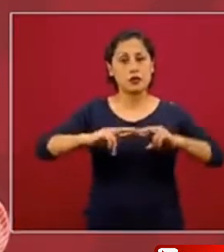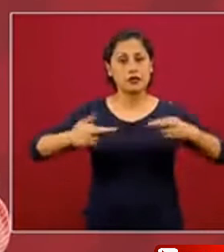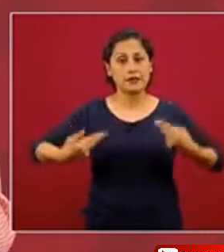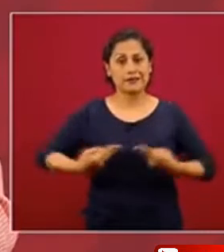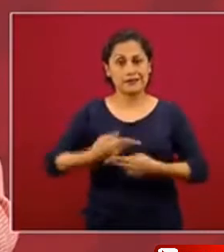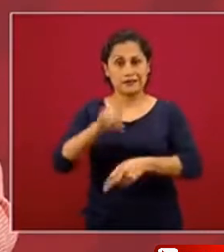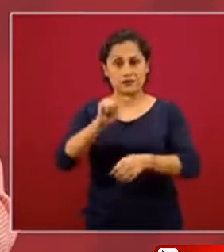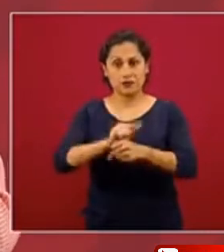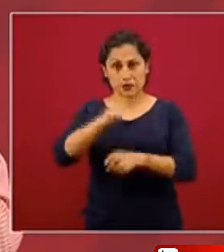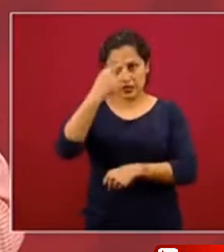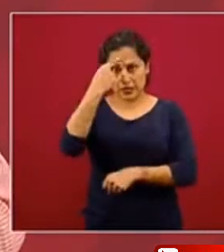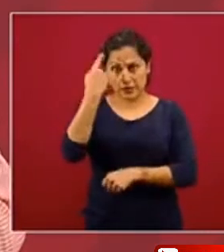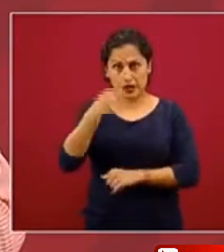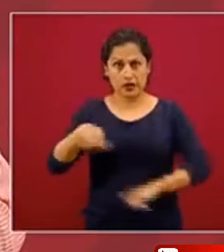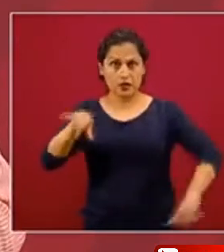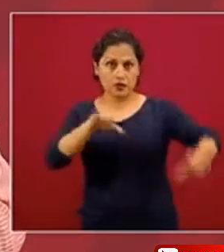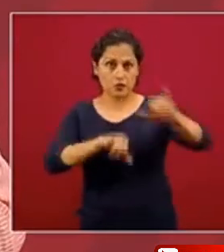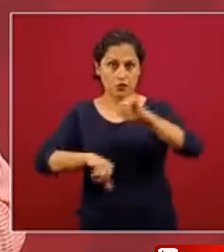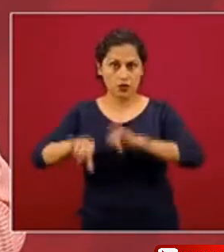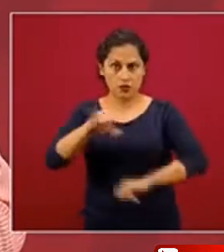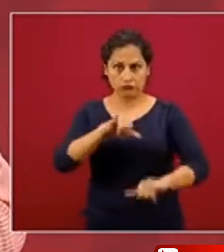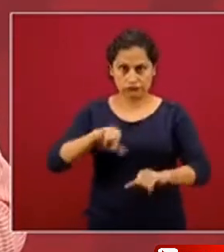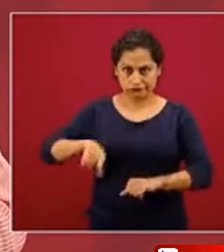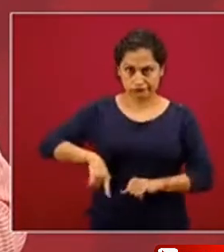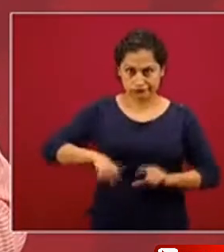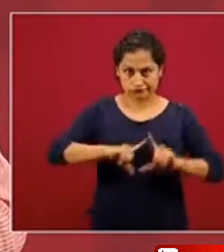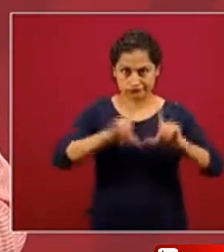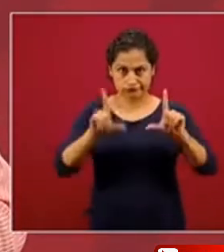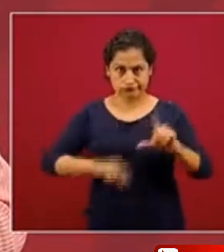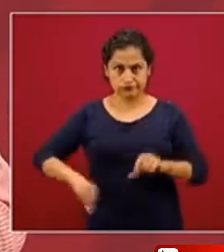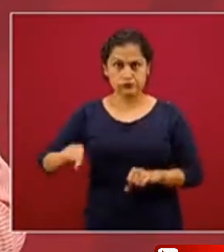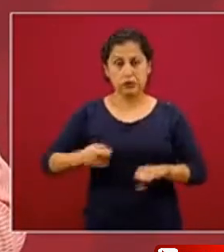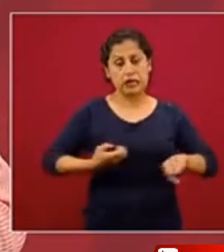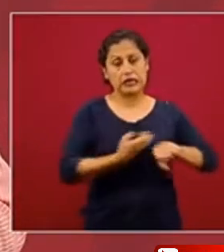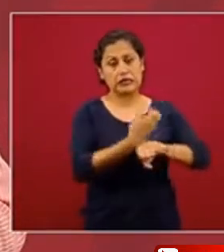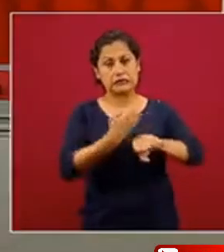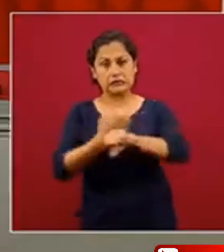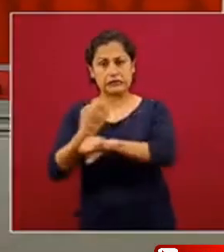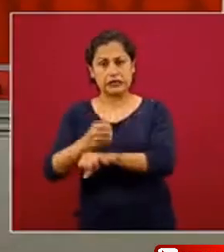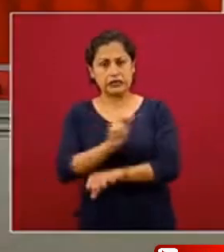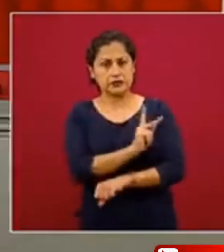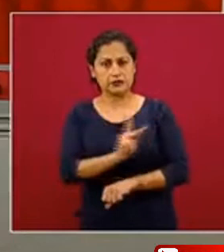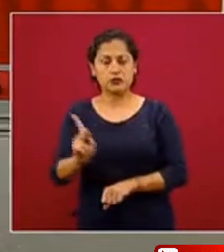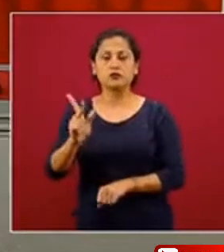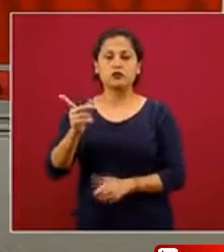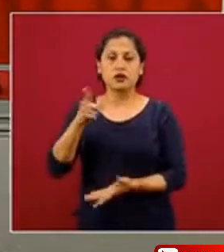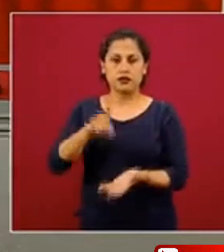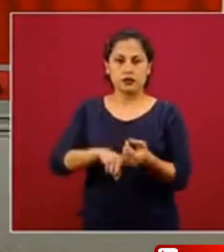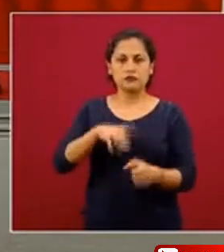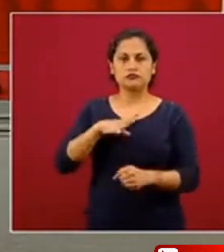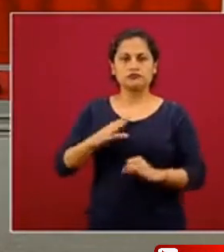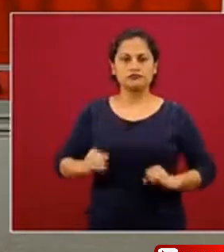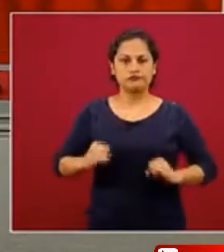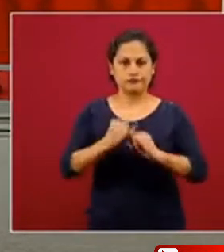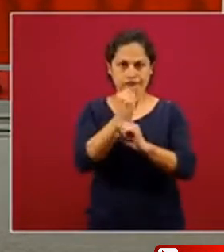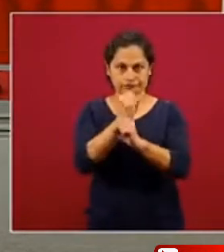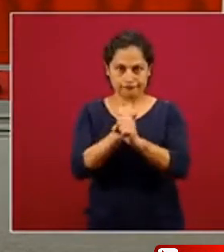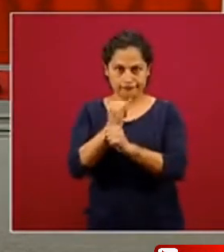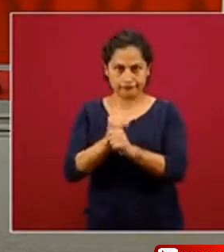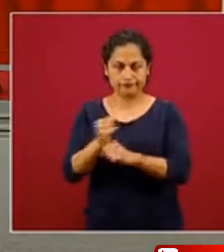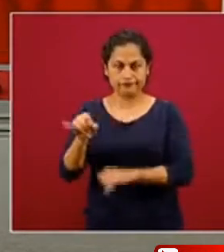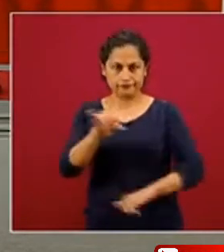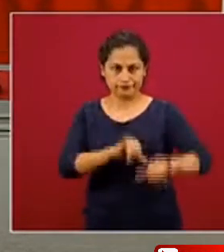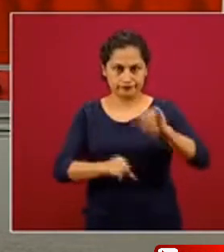laboratorios de salud pública, y en todos los estados tenemos un laboratorio estatal de salud pública. Tenemos programas